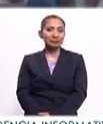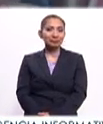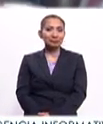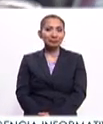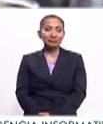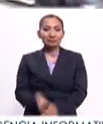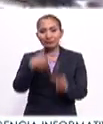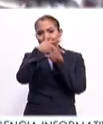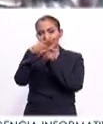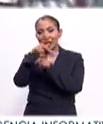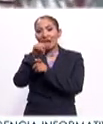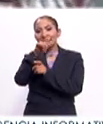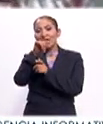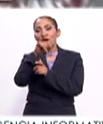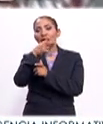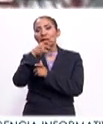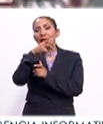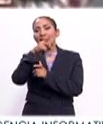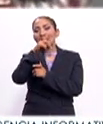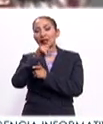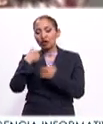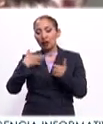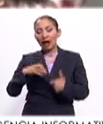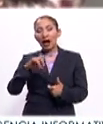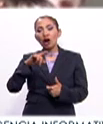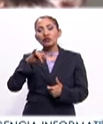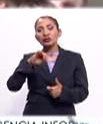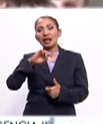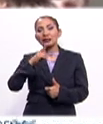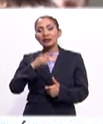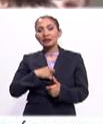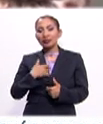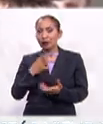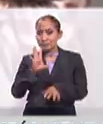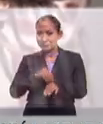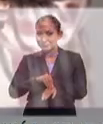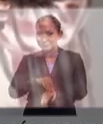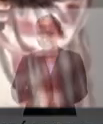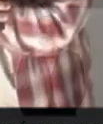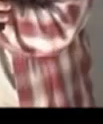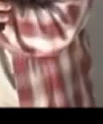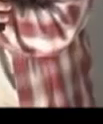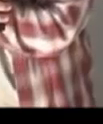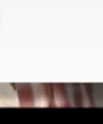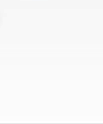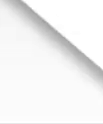En la cámara, Lázaro Grimaldi. Soy Carlos Sánchez. Con permiso.